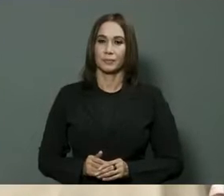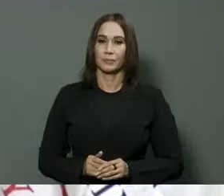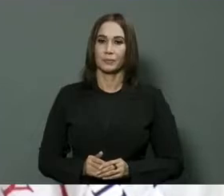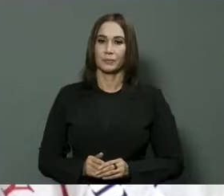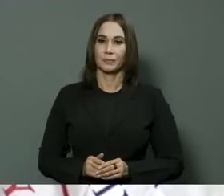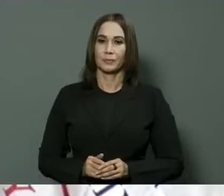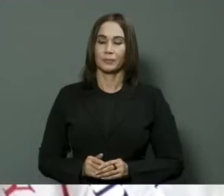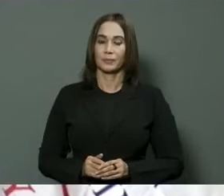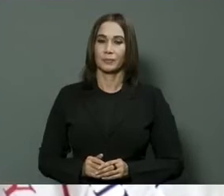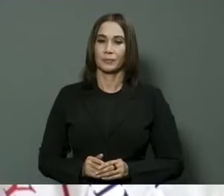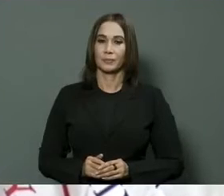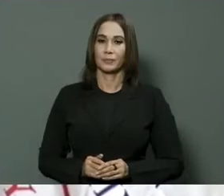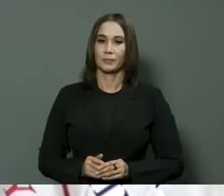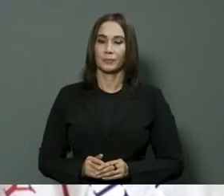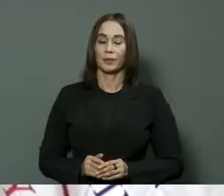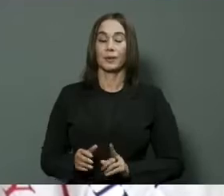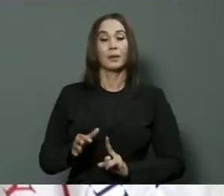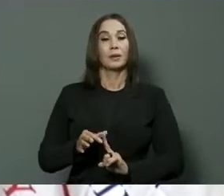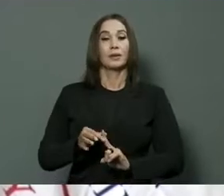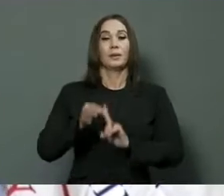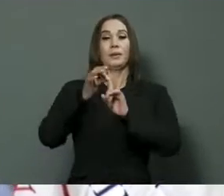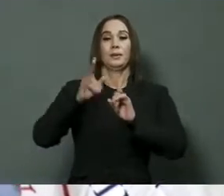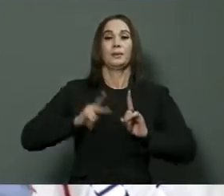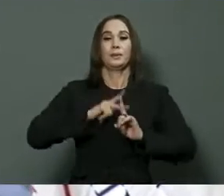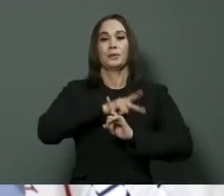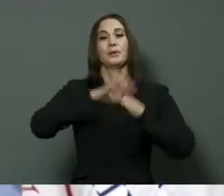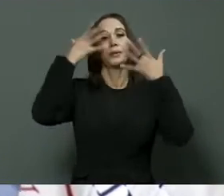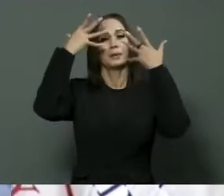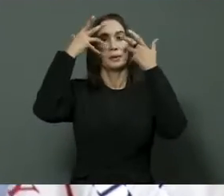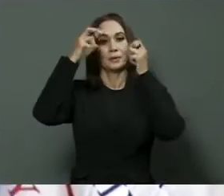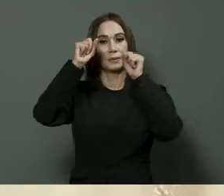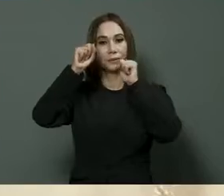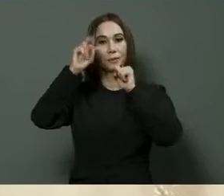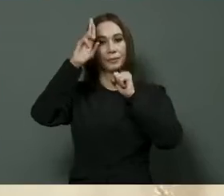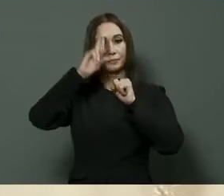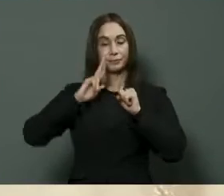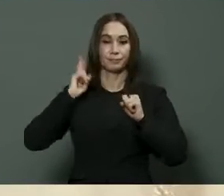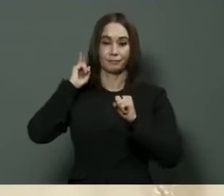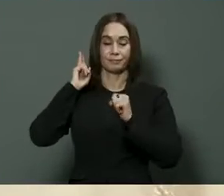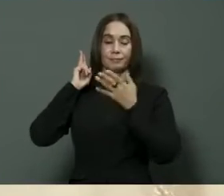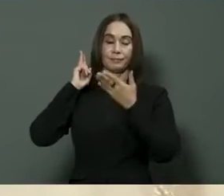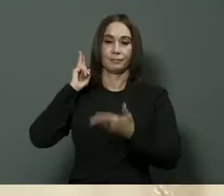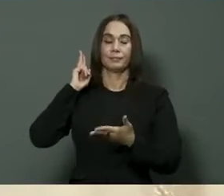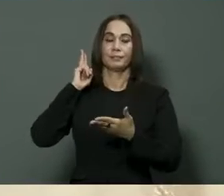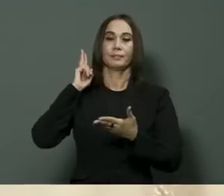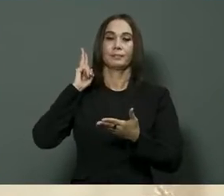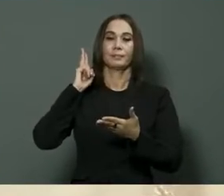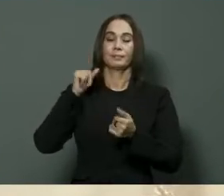Distinguida señora vicepresidenta de la República, Raquel Peña,